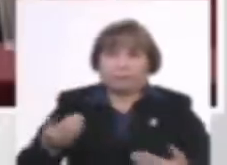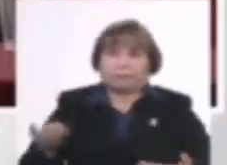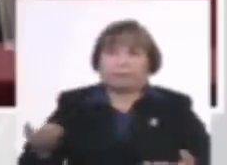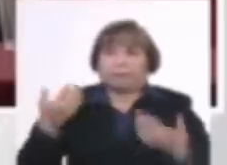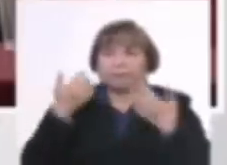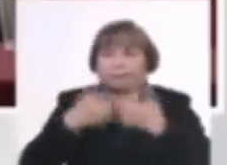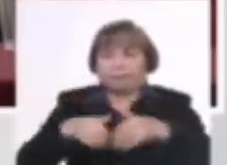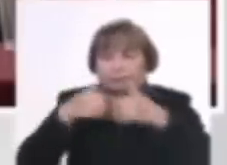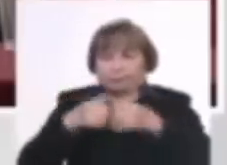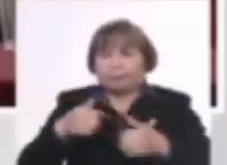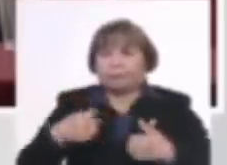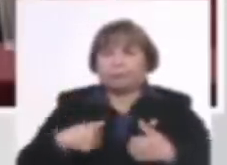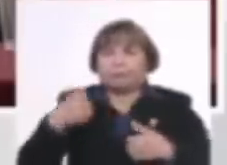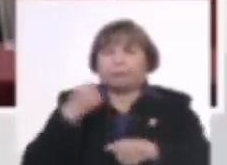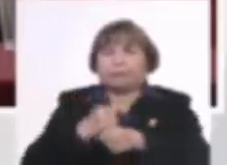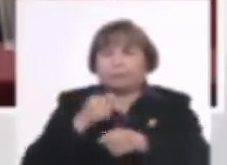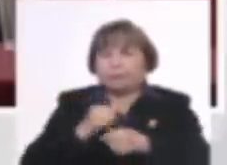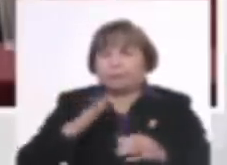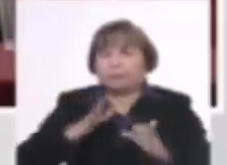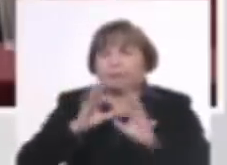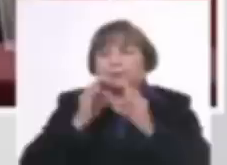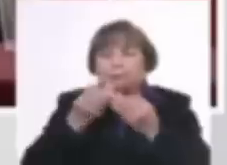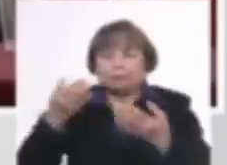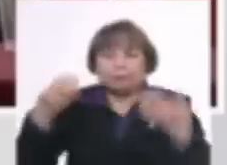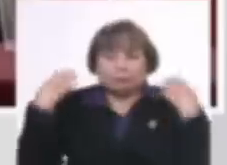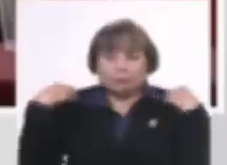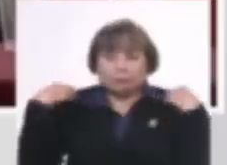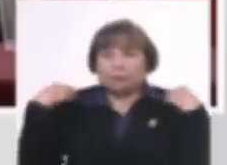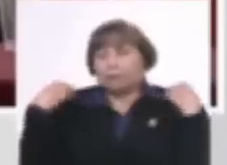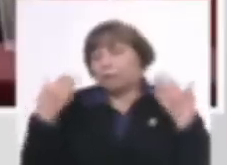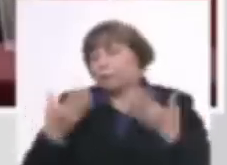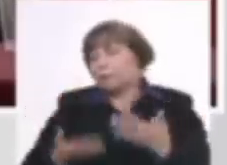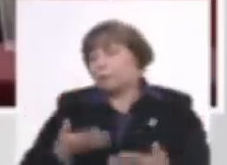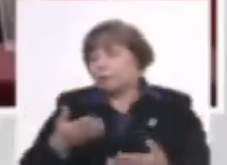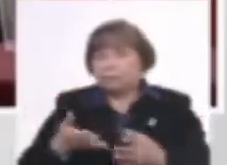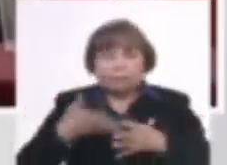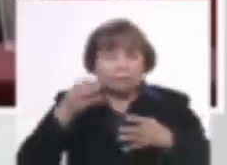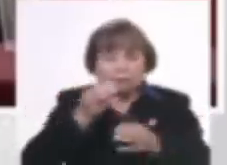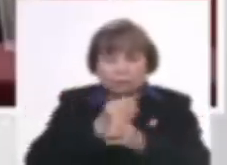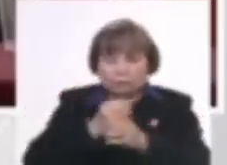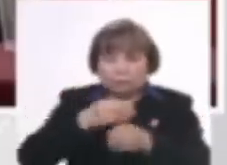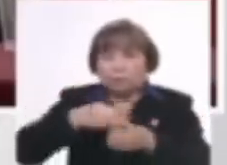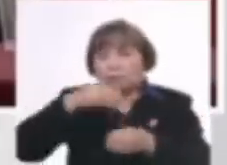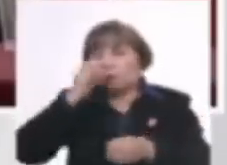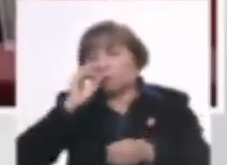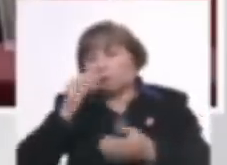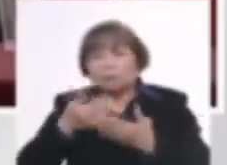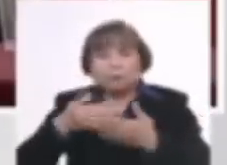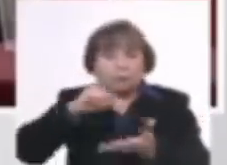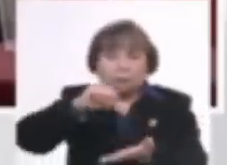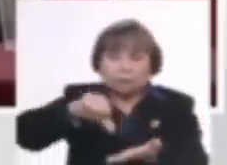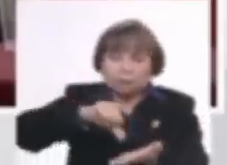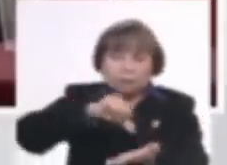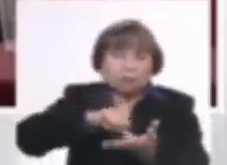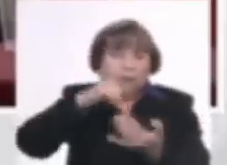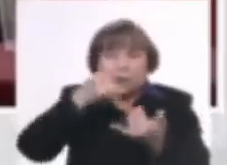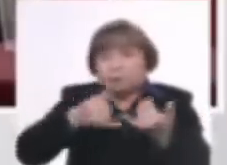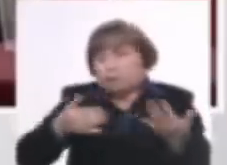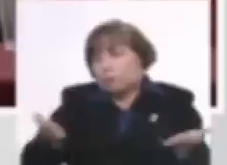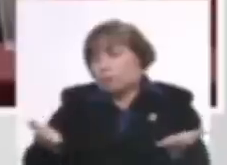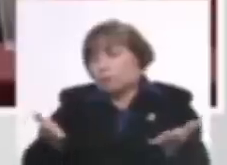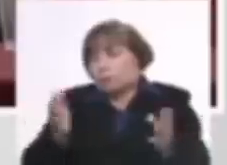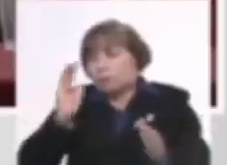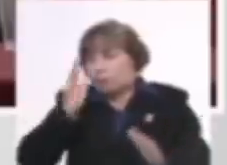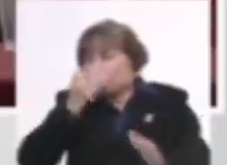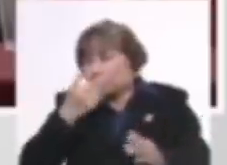las empresas de donde trabaja, y no sé, a mi familia, al despacho. Podríamos ir a un café, podríamos ir, no sé, al parque, por último, pero